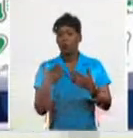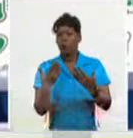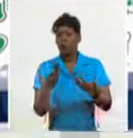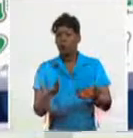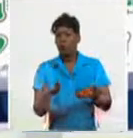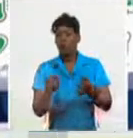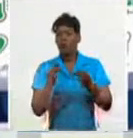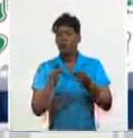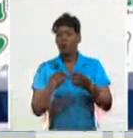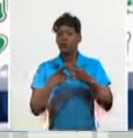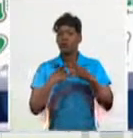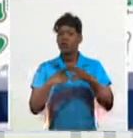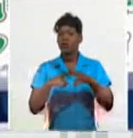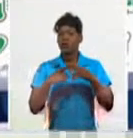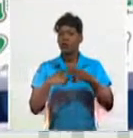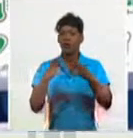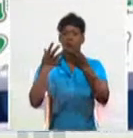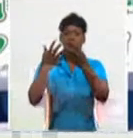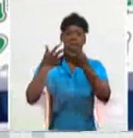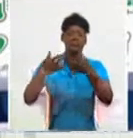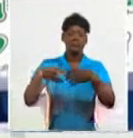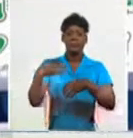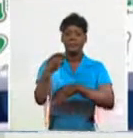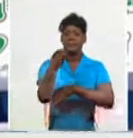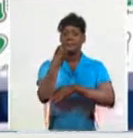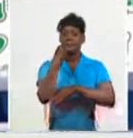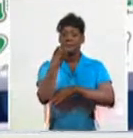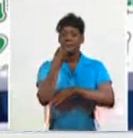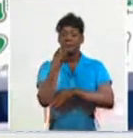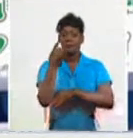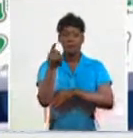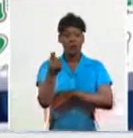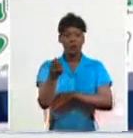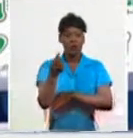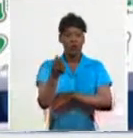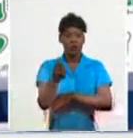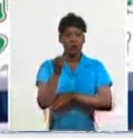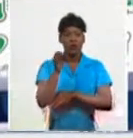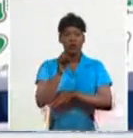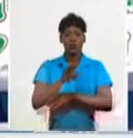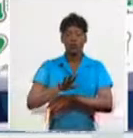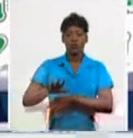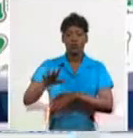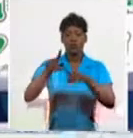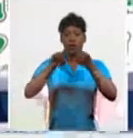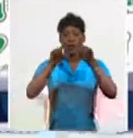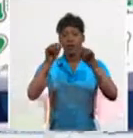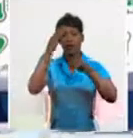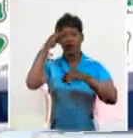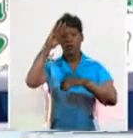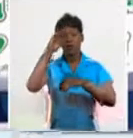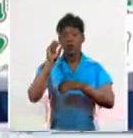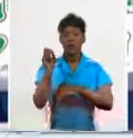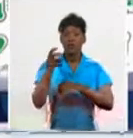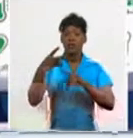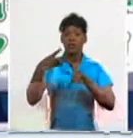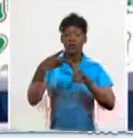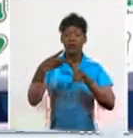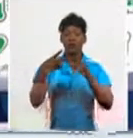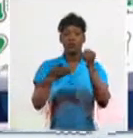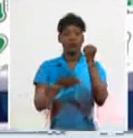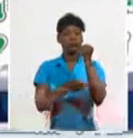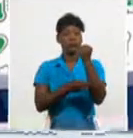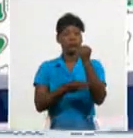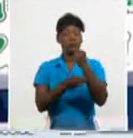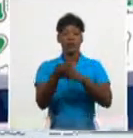actividades productivas, económicas y sociales del país. Y en segundo lugar, el fortalecimiento de la economía